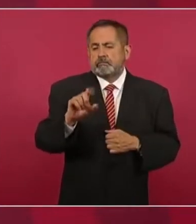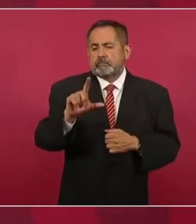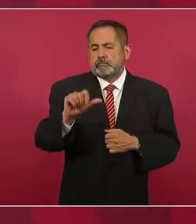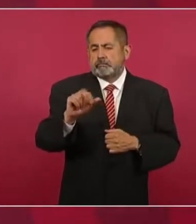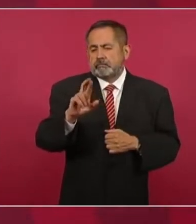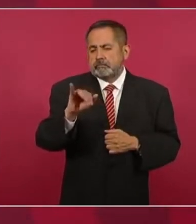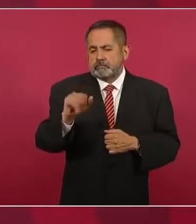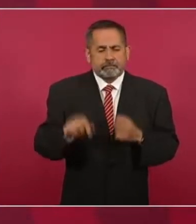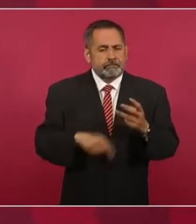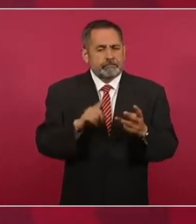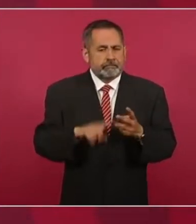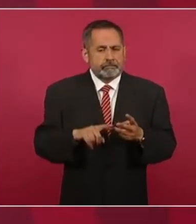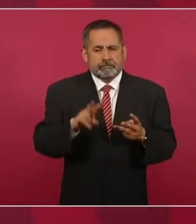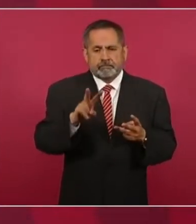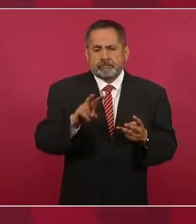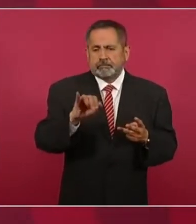y Viva